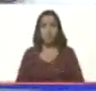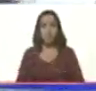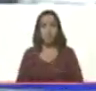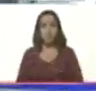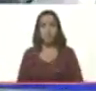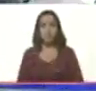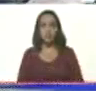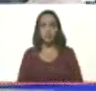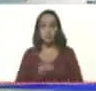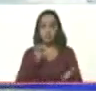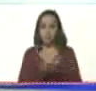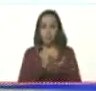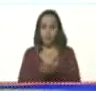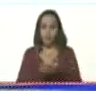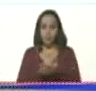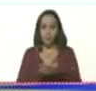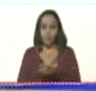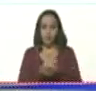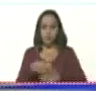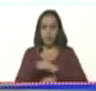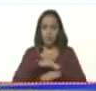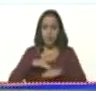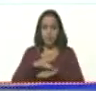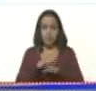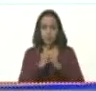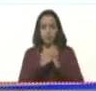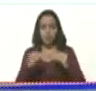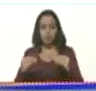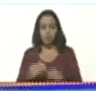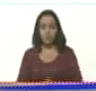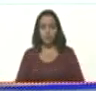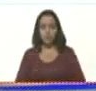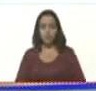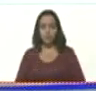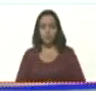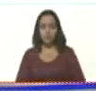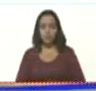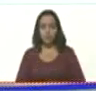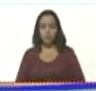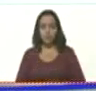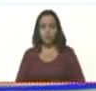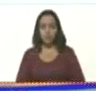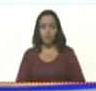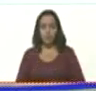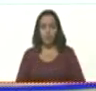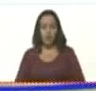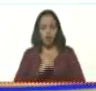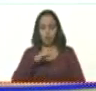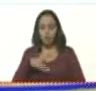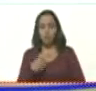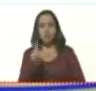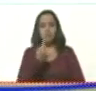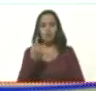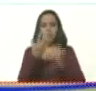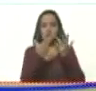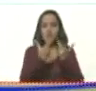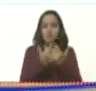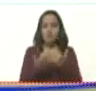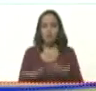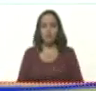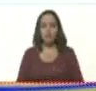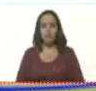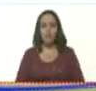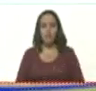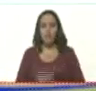Fíjense, ministros, ministras, compañeras, los casos no deben ser número frío, el número tiene que